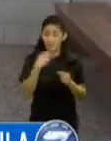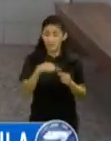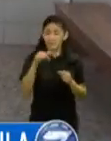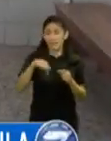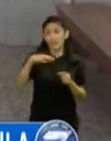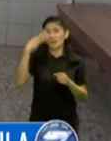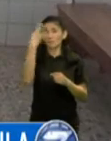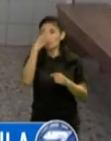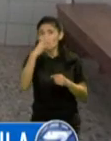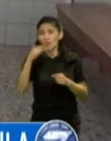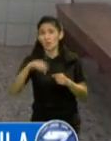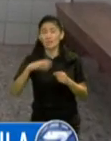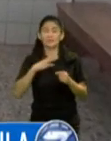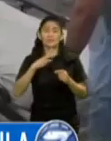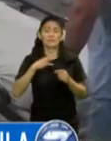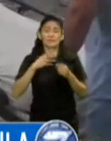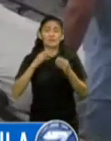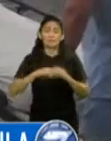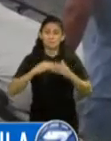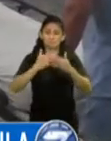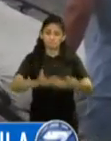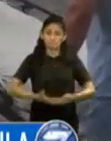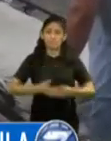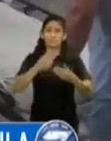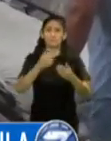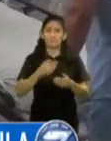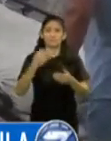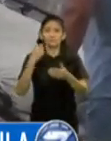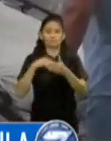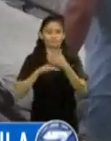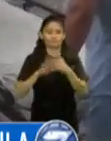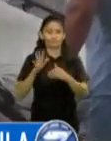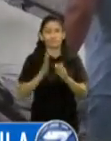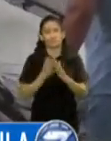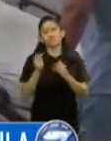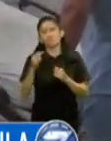perdió la vida a pocos minutos de ingresar al nosocomio. Con imágenes